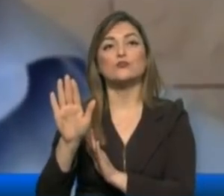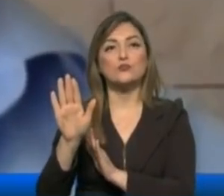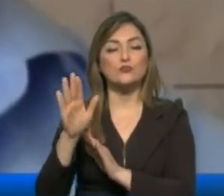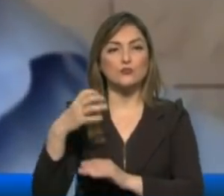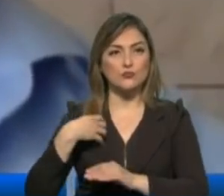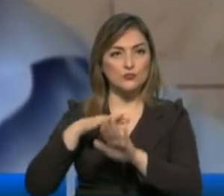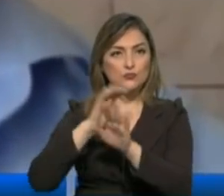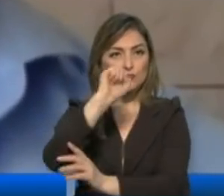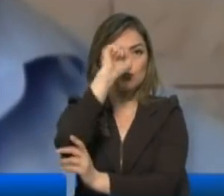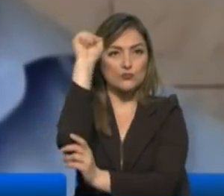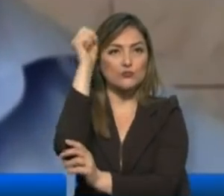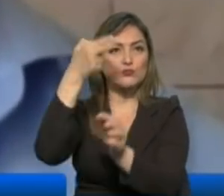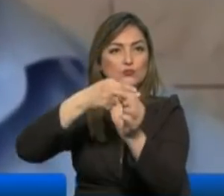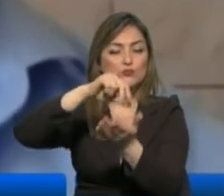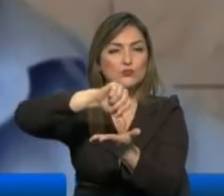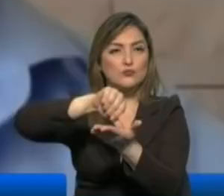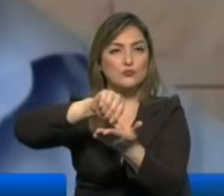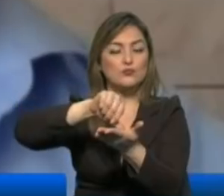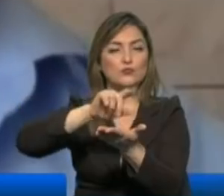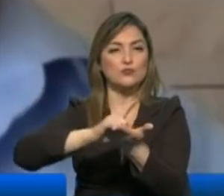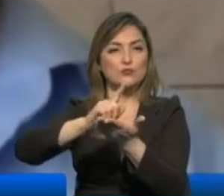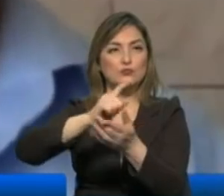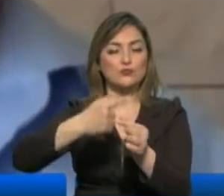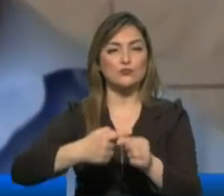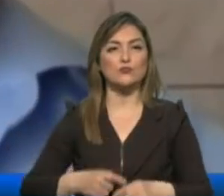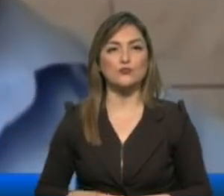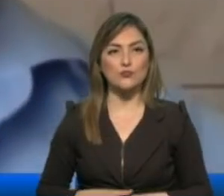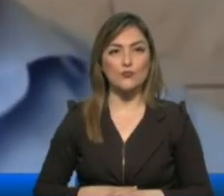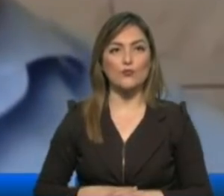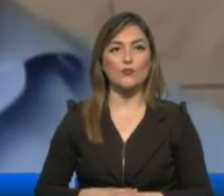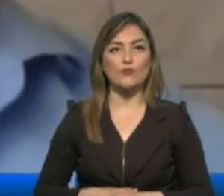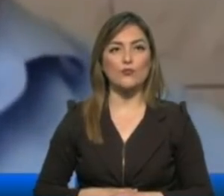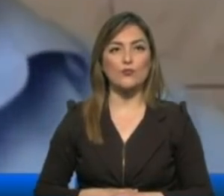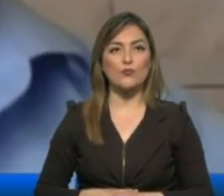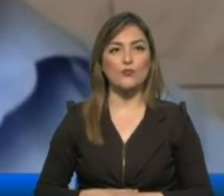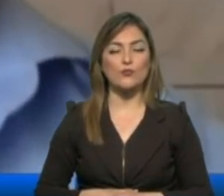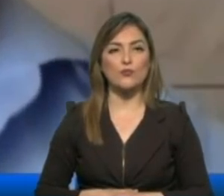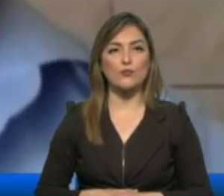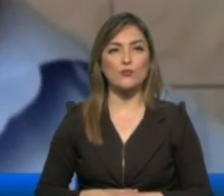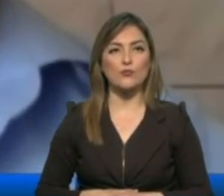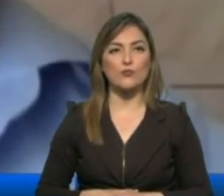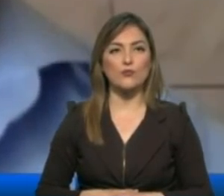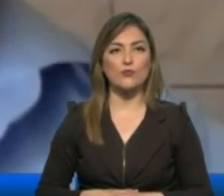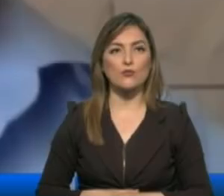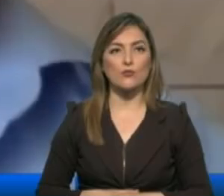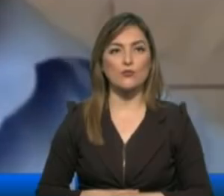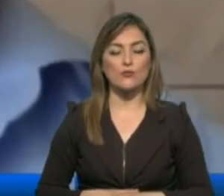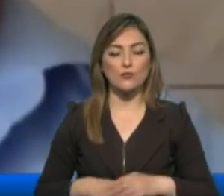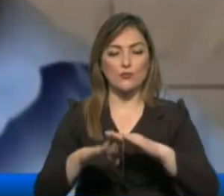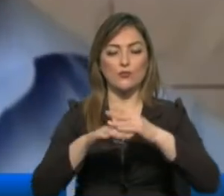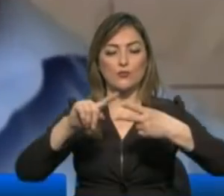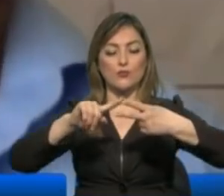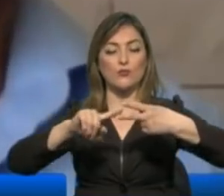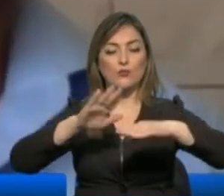a garantizar los derechos de participación ciudadana en el Distrito Metropolitano de Quito. Sobre la base de esa determinación de